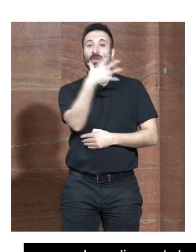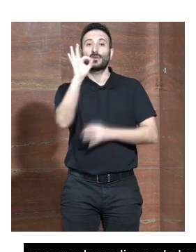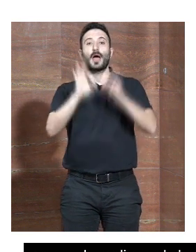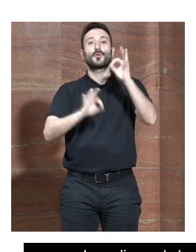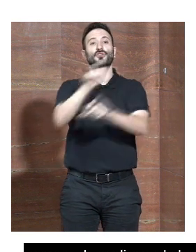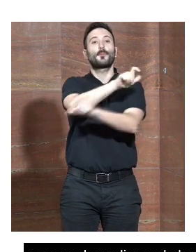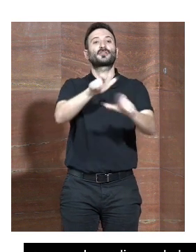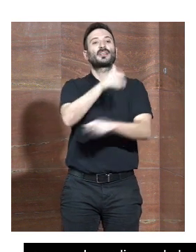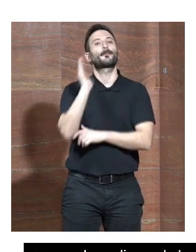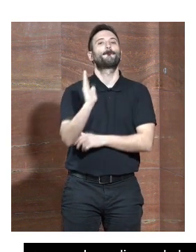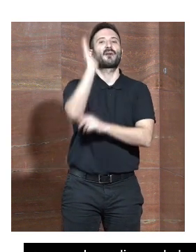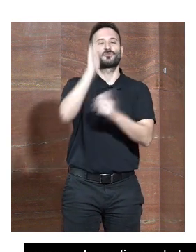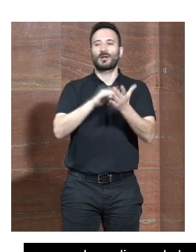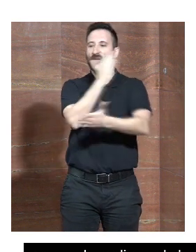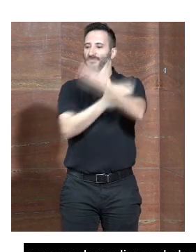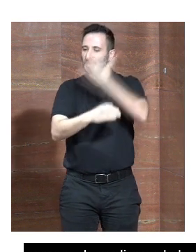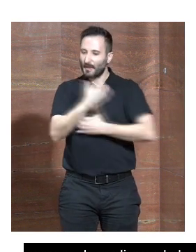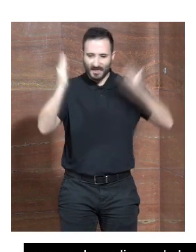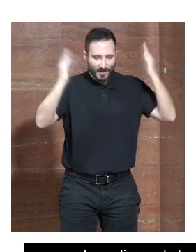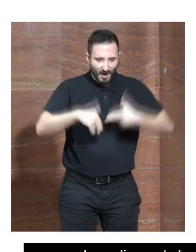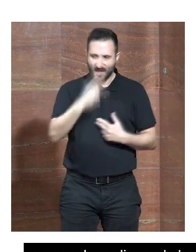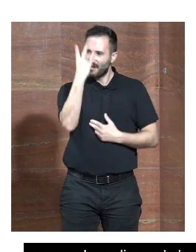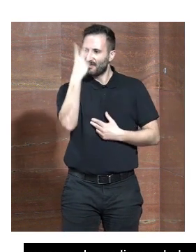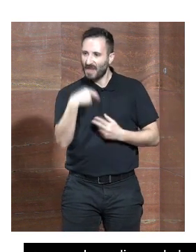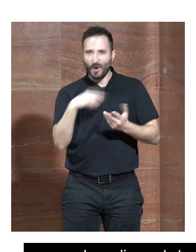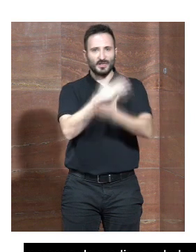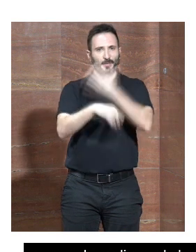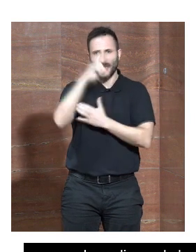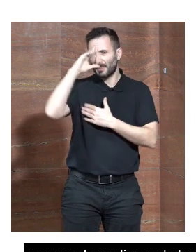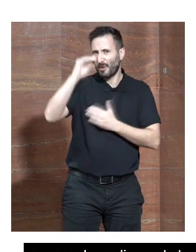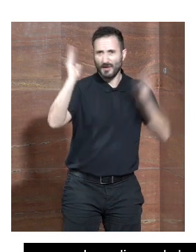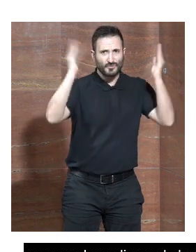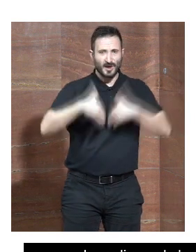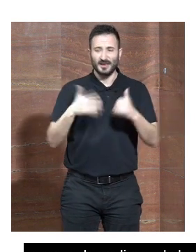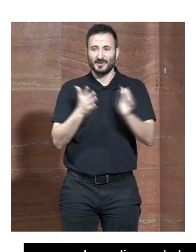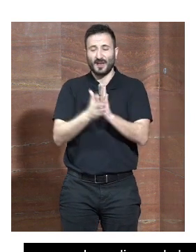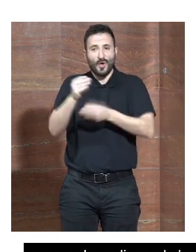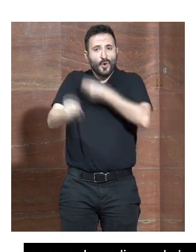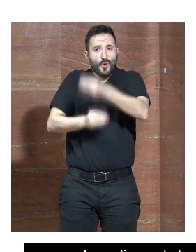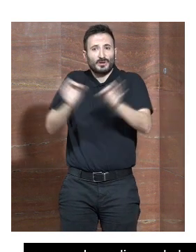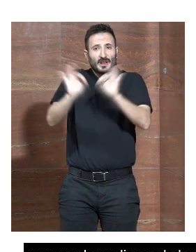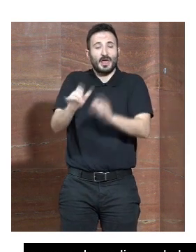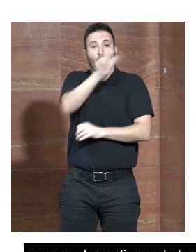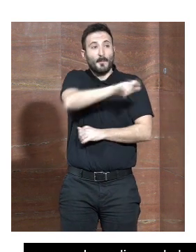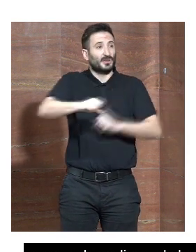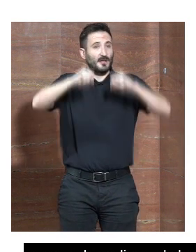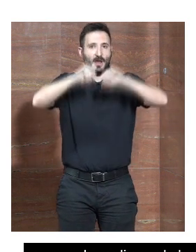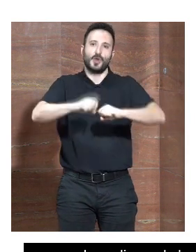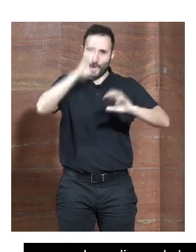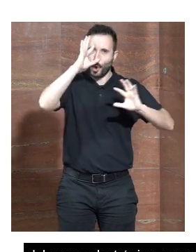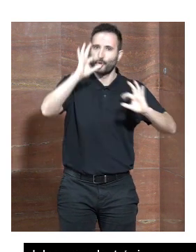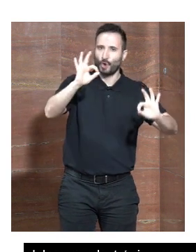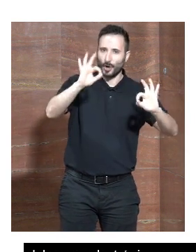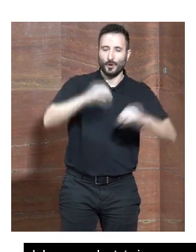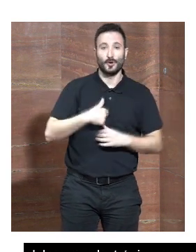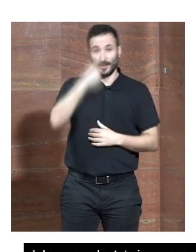No tiene ninguna discapacidad funcional, ni es ciego, ni intelectual, sencillamente no son duchos. Las personas mayores, por supuesto.